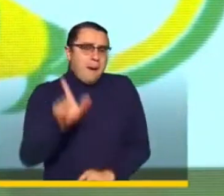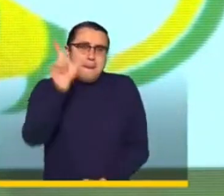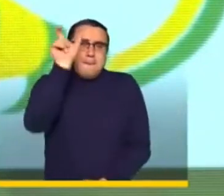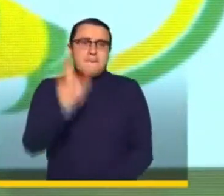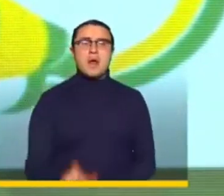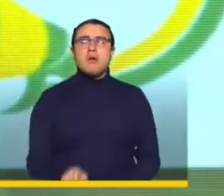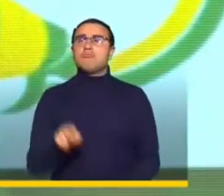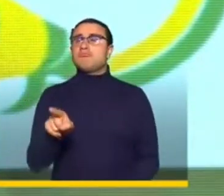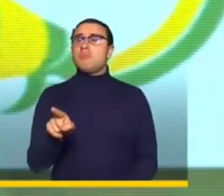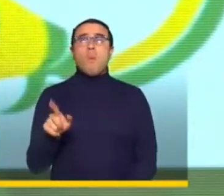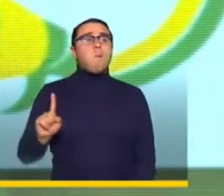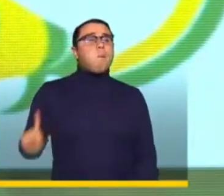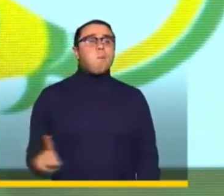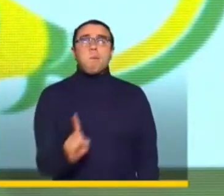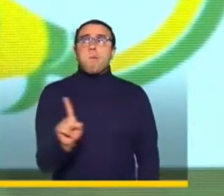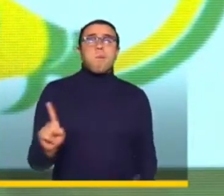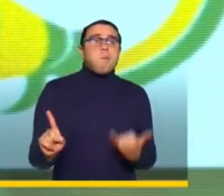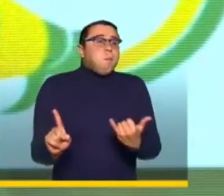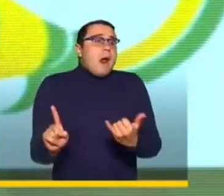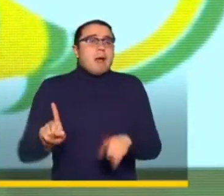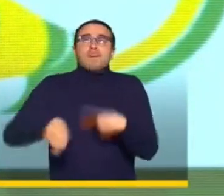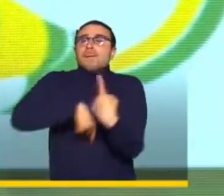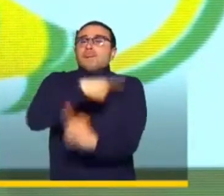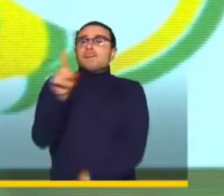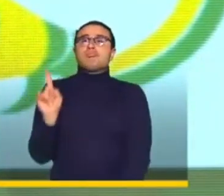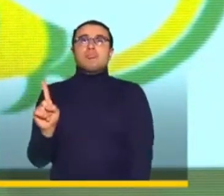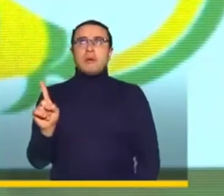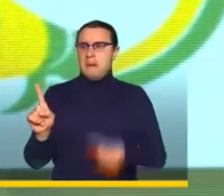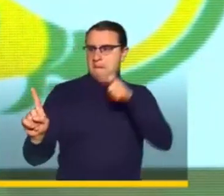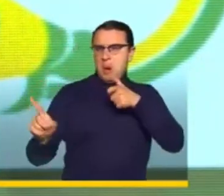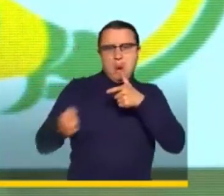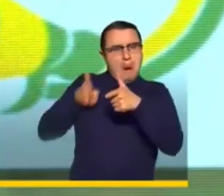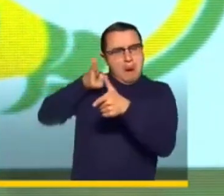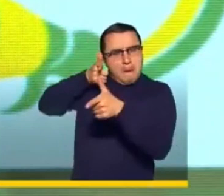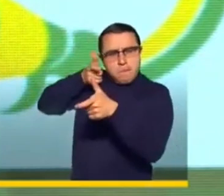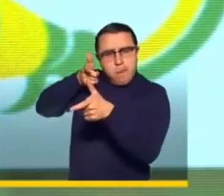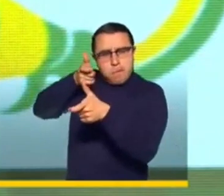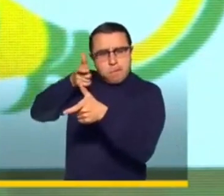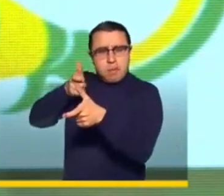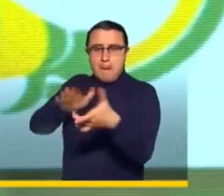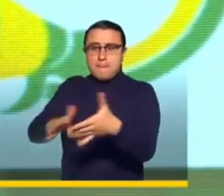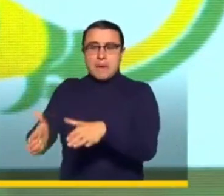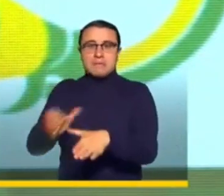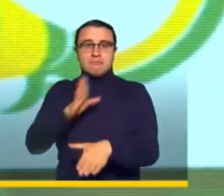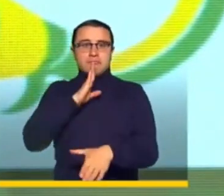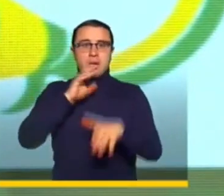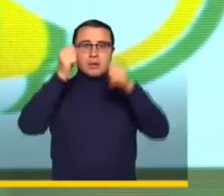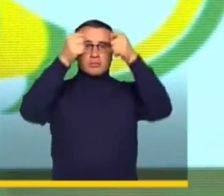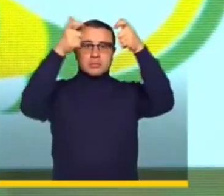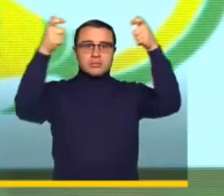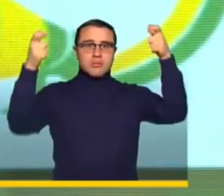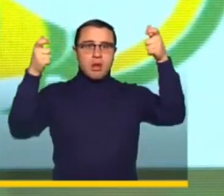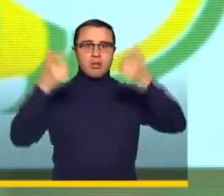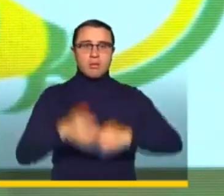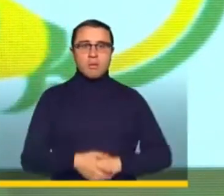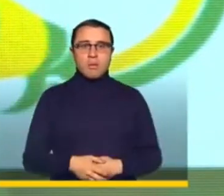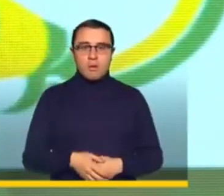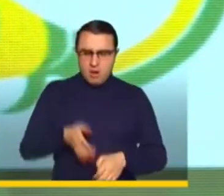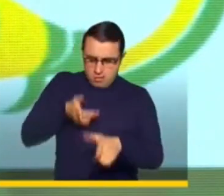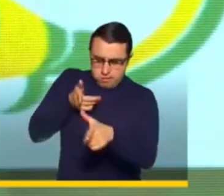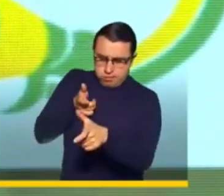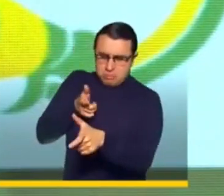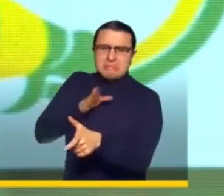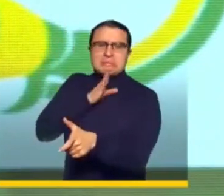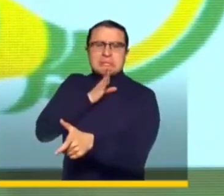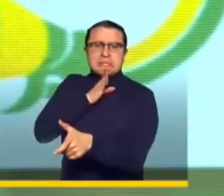simplemente porque estaba por ahí, terminaba fusilado con armas públicas, comprados con los impuestos de